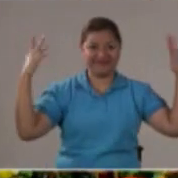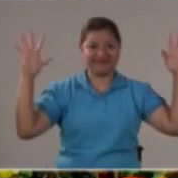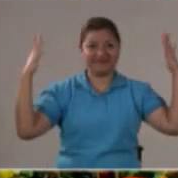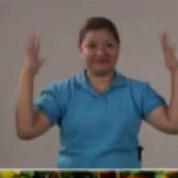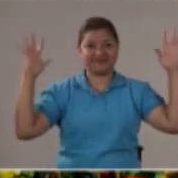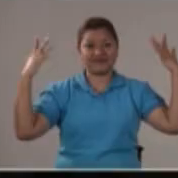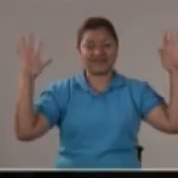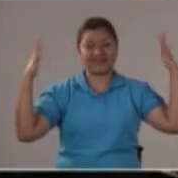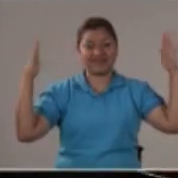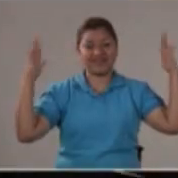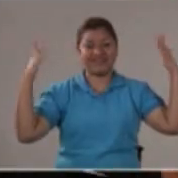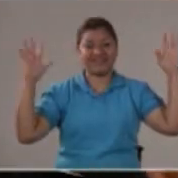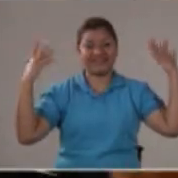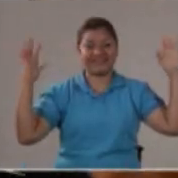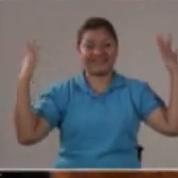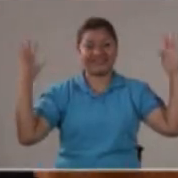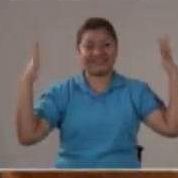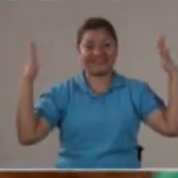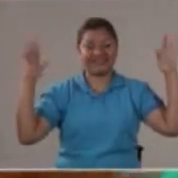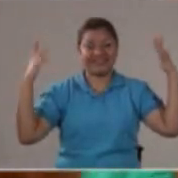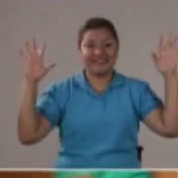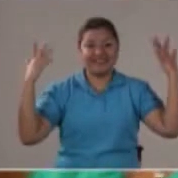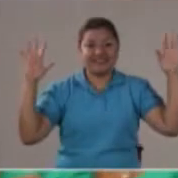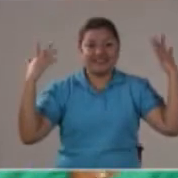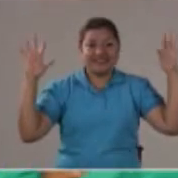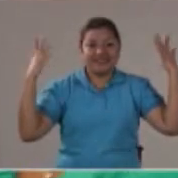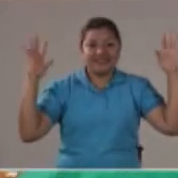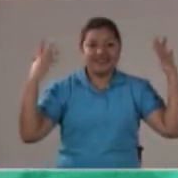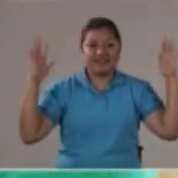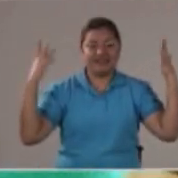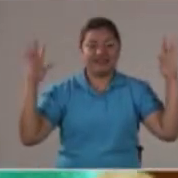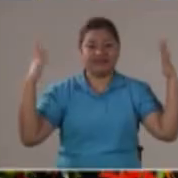yo quiero